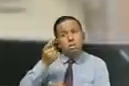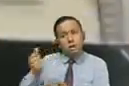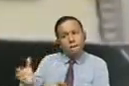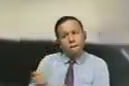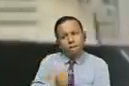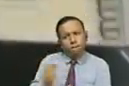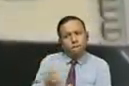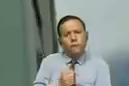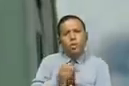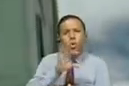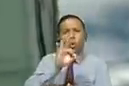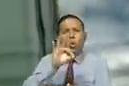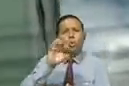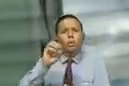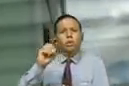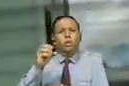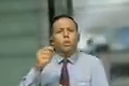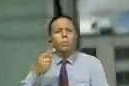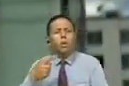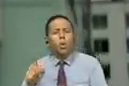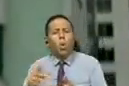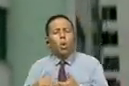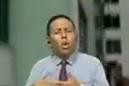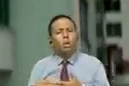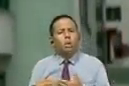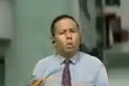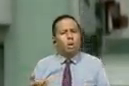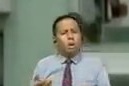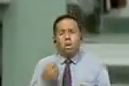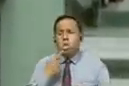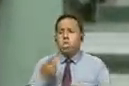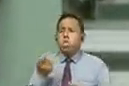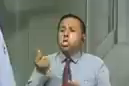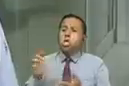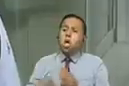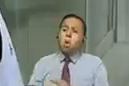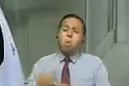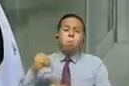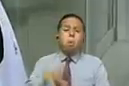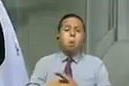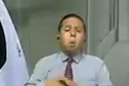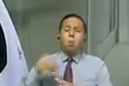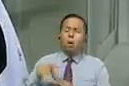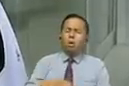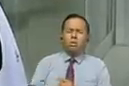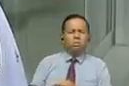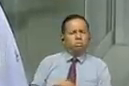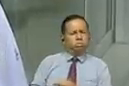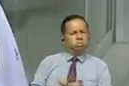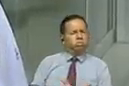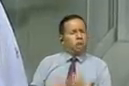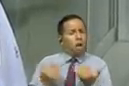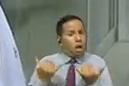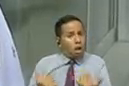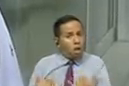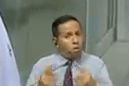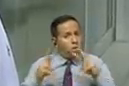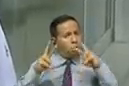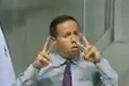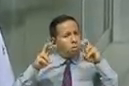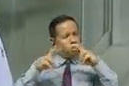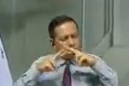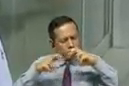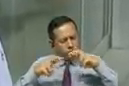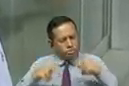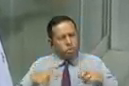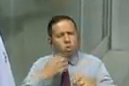900 millones de dólares, con presuntas inversiones irregulares. El caso se está sustanciando y se están recabando elementos